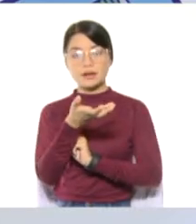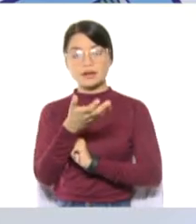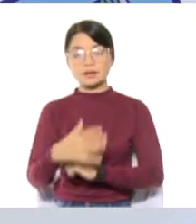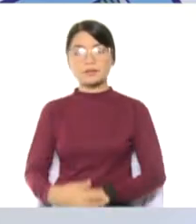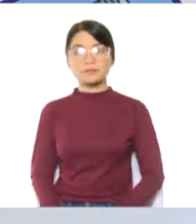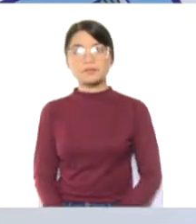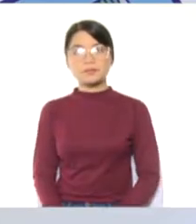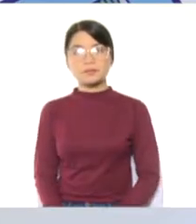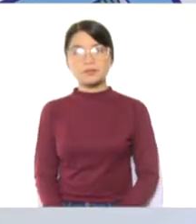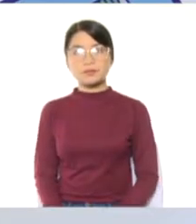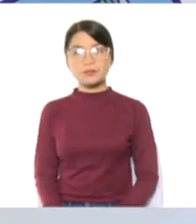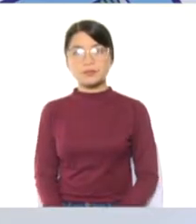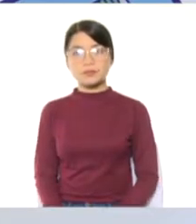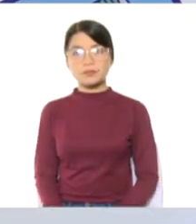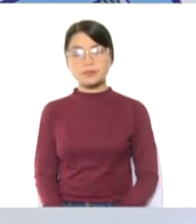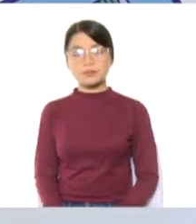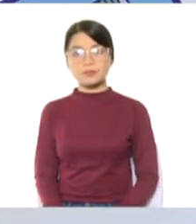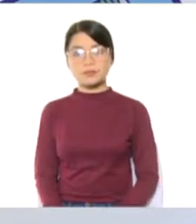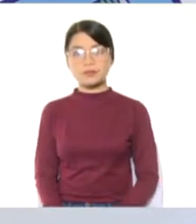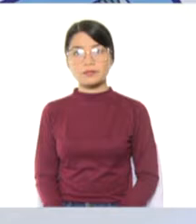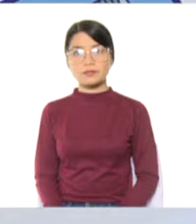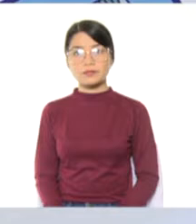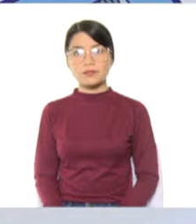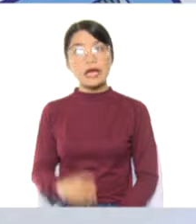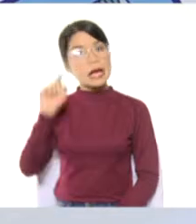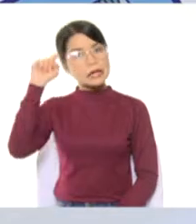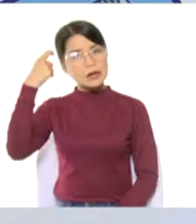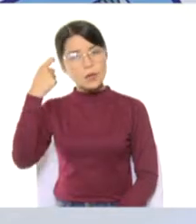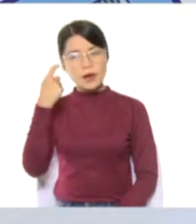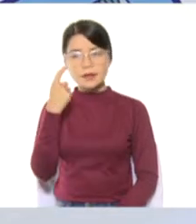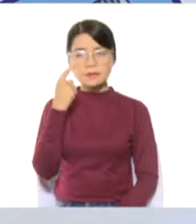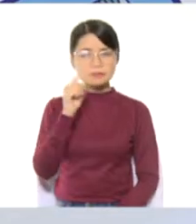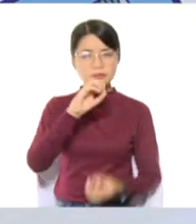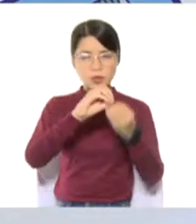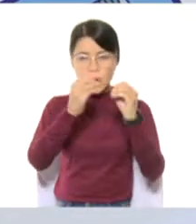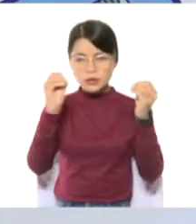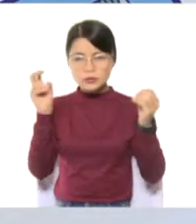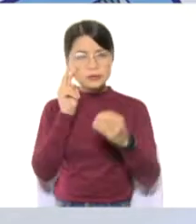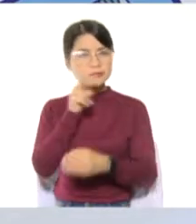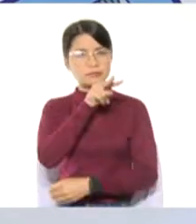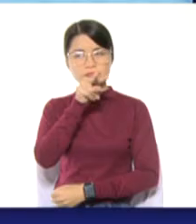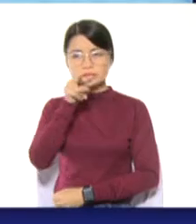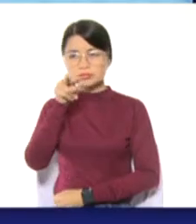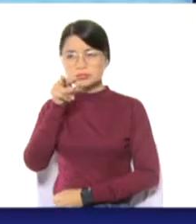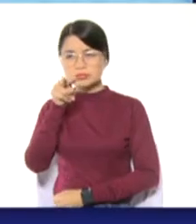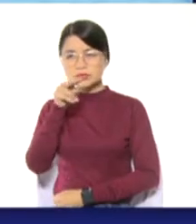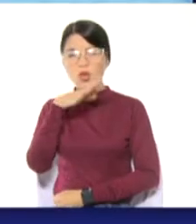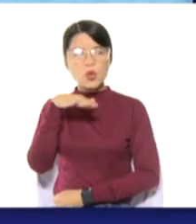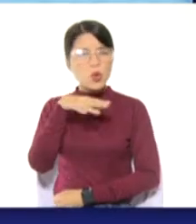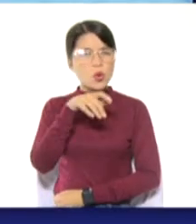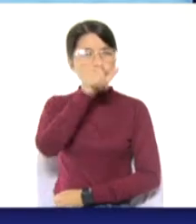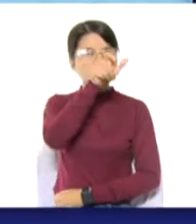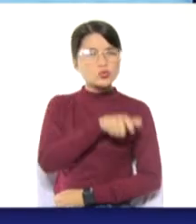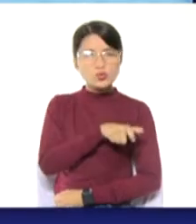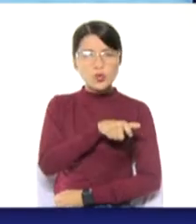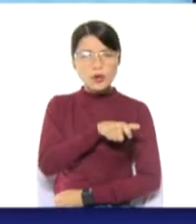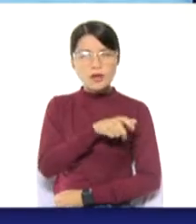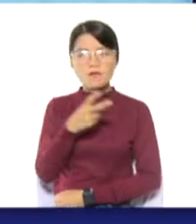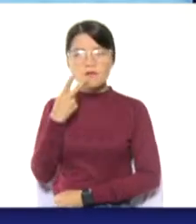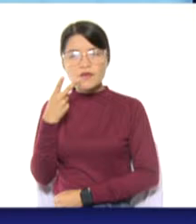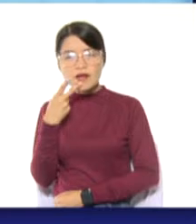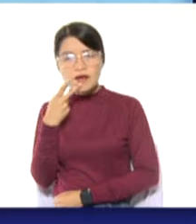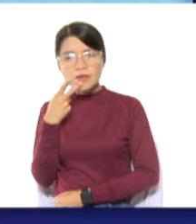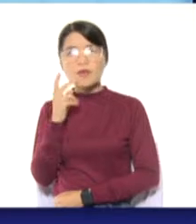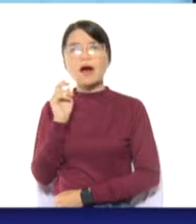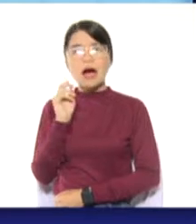dónde está el sujeto. Lo puedes hacer visual solamente, el sujeto, el verbo y el predicado. En segundo año, en este caso,